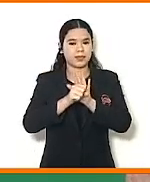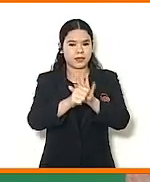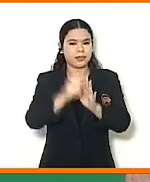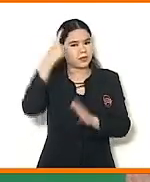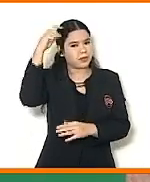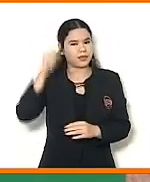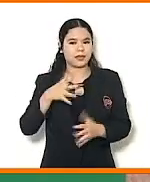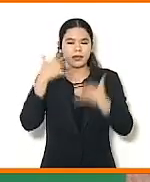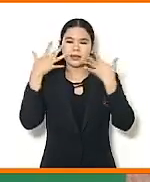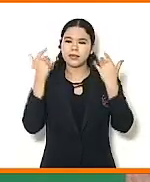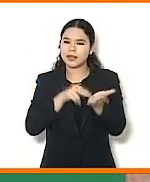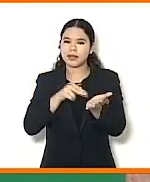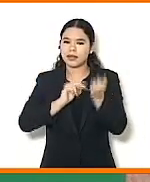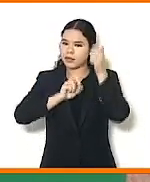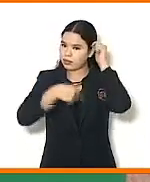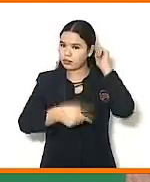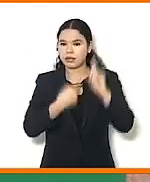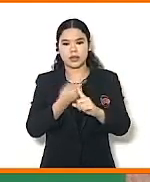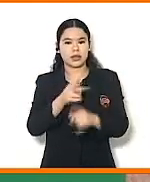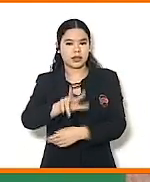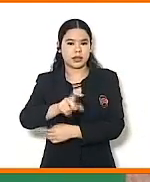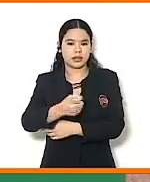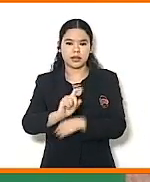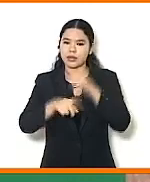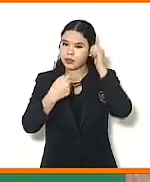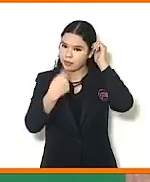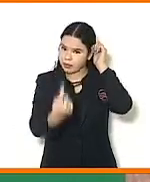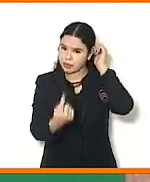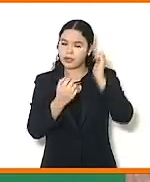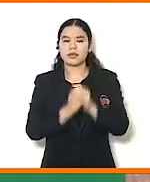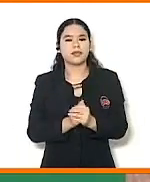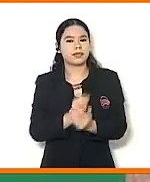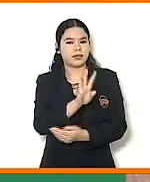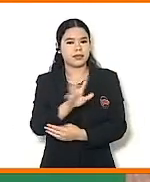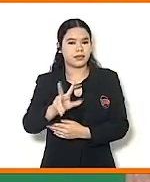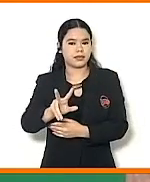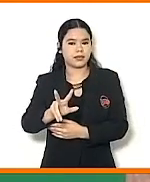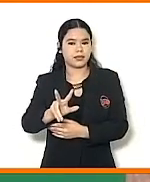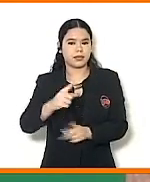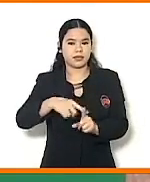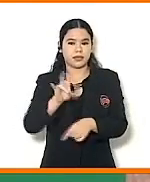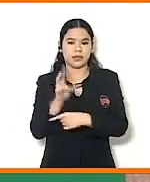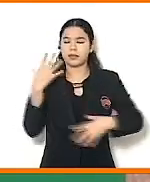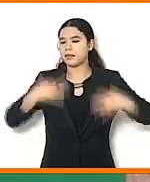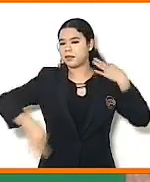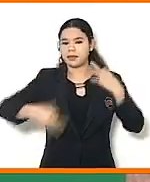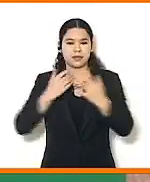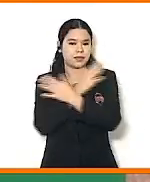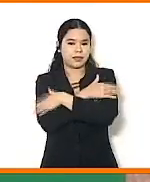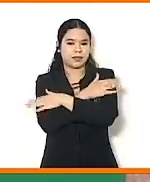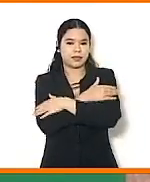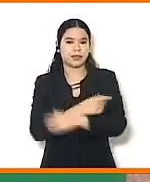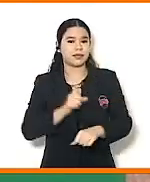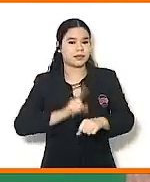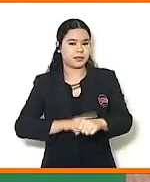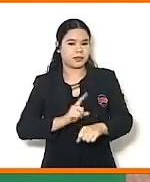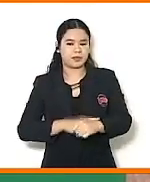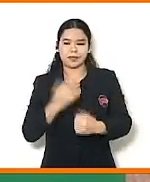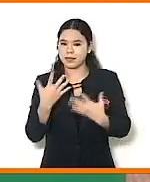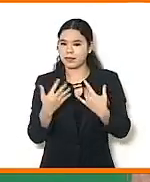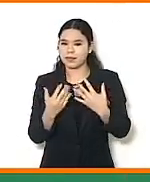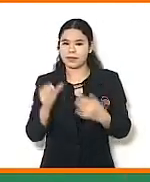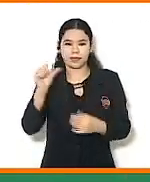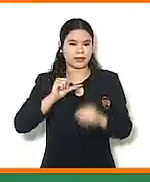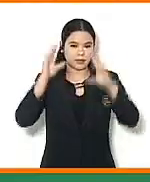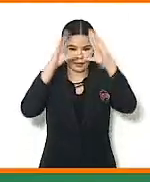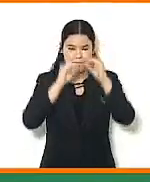para MultiX 3X, para más 1, 43 más 7. Muchas felicidades, y se llegó el momento más esperado